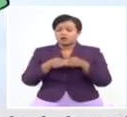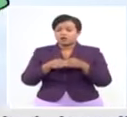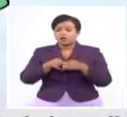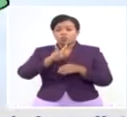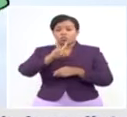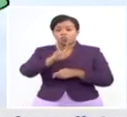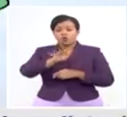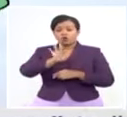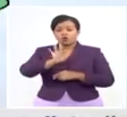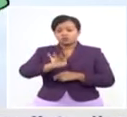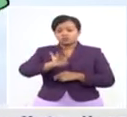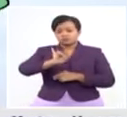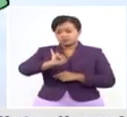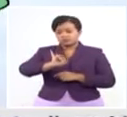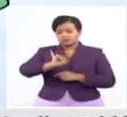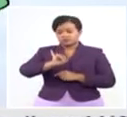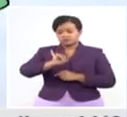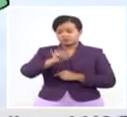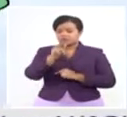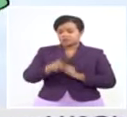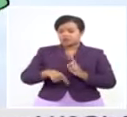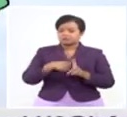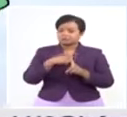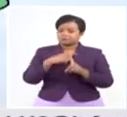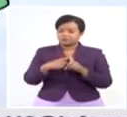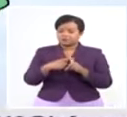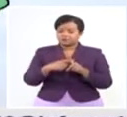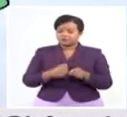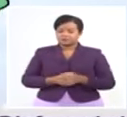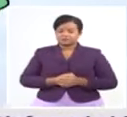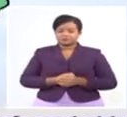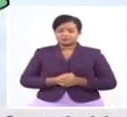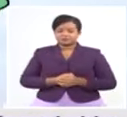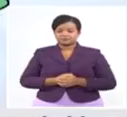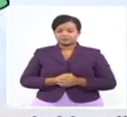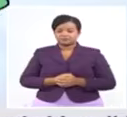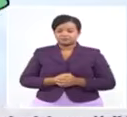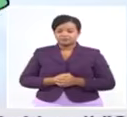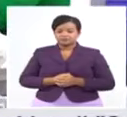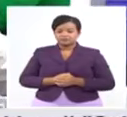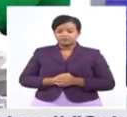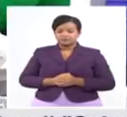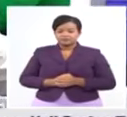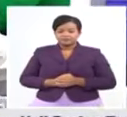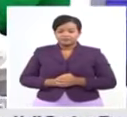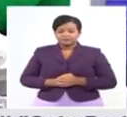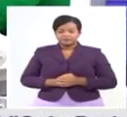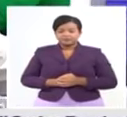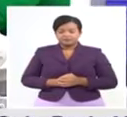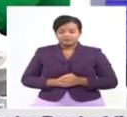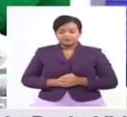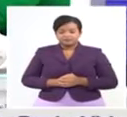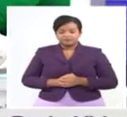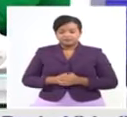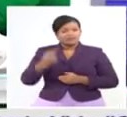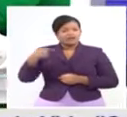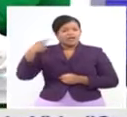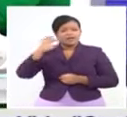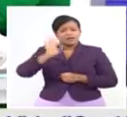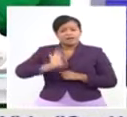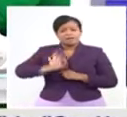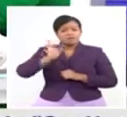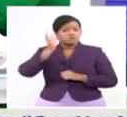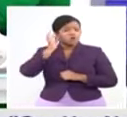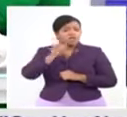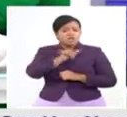286 casos diagnosticados en el día de ayer. El sexo femenino ayer, igual que en días